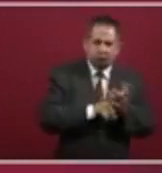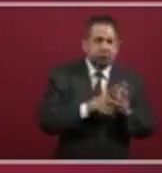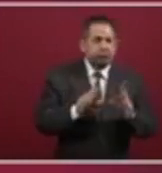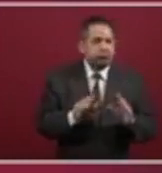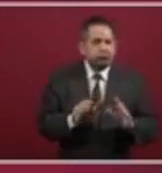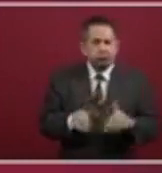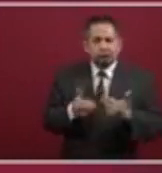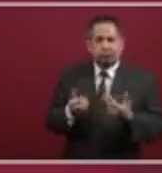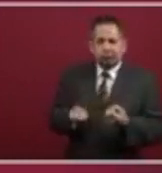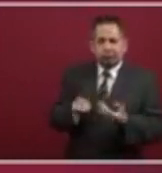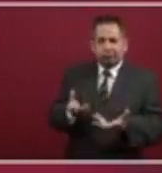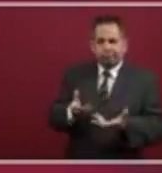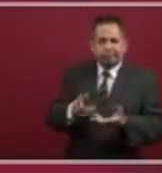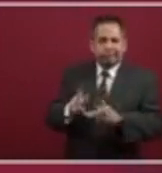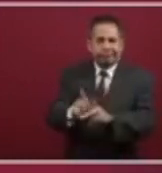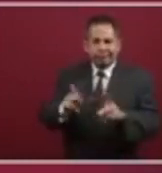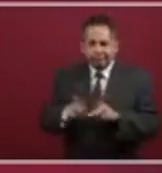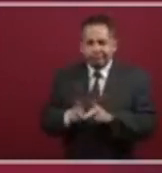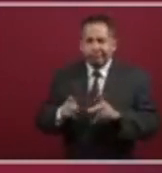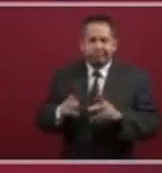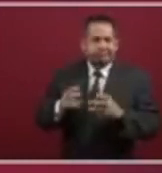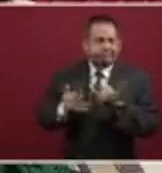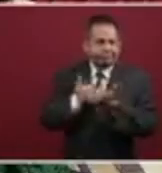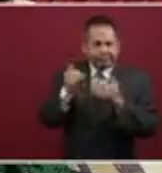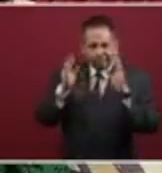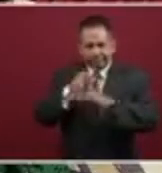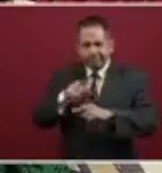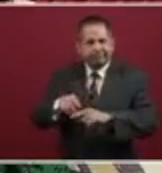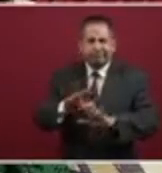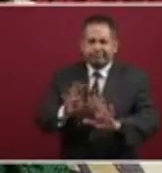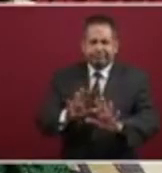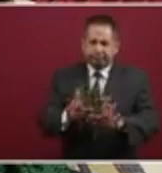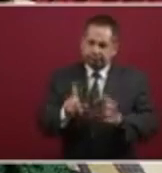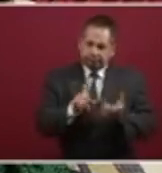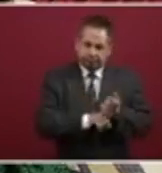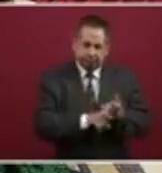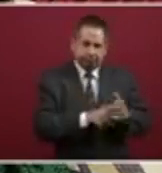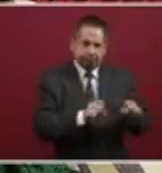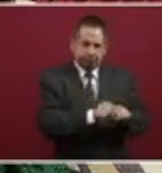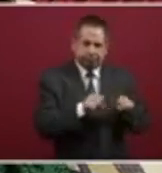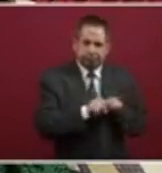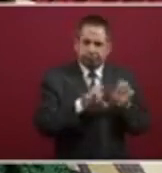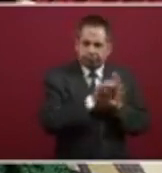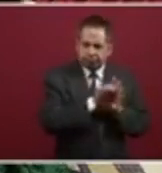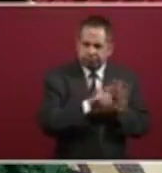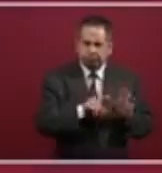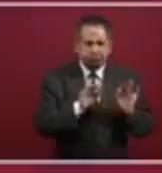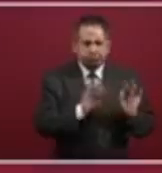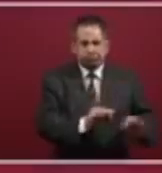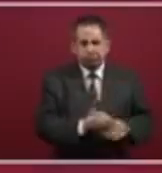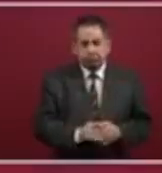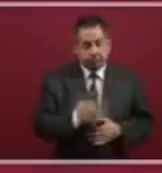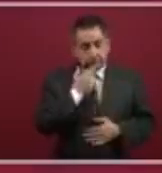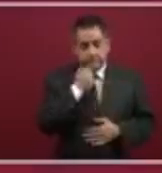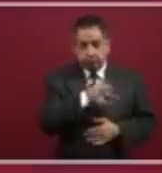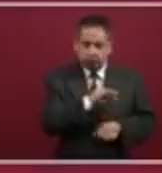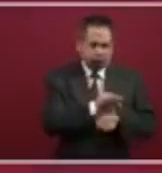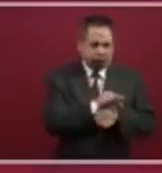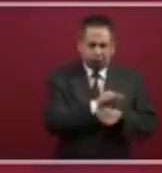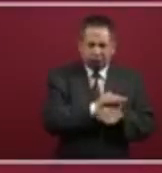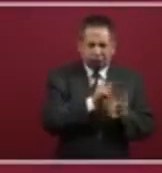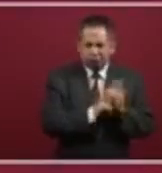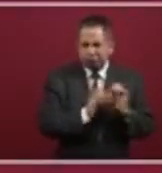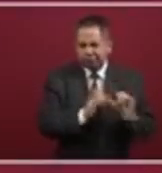salen a exteriores, no salen a recreo. De manera que también muchas veces en la escuela están muy bien